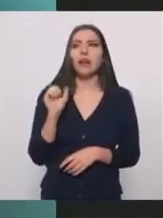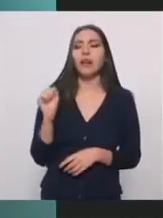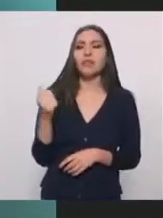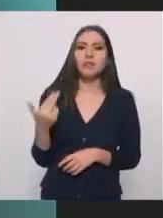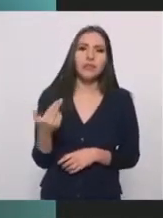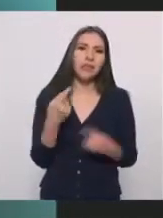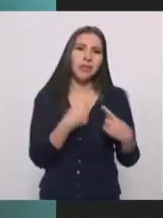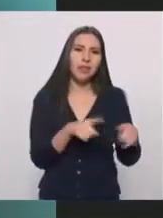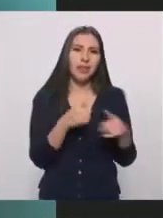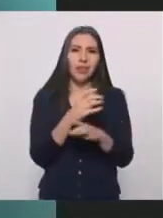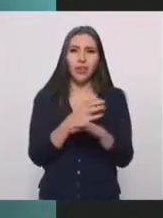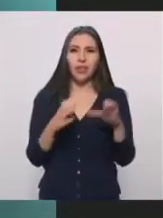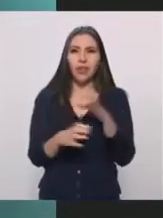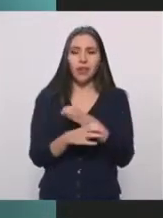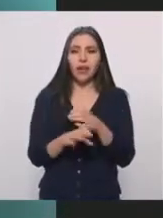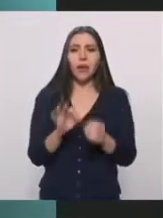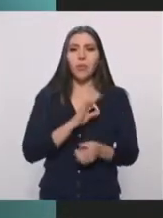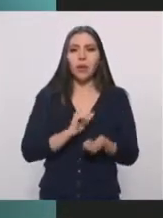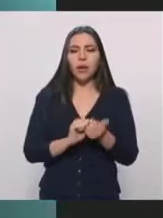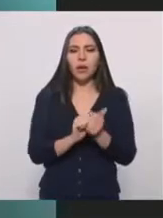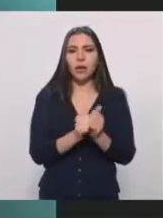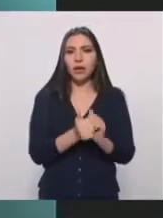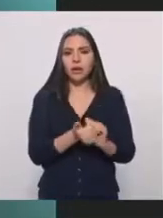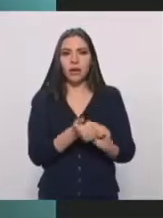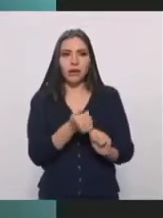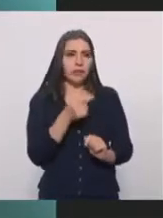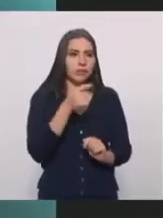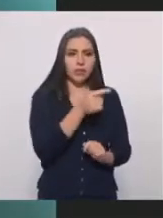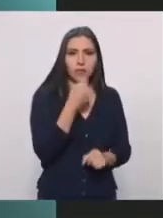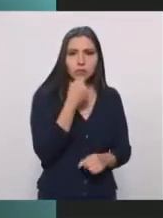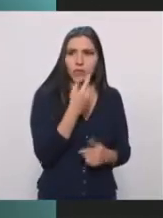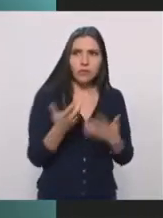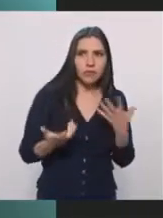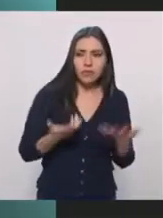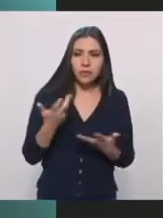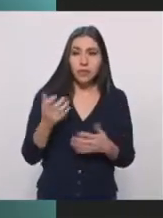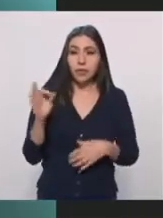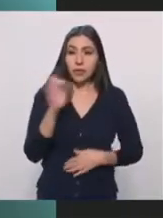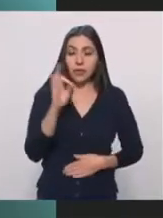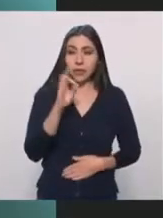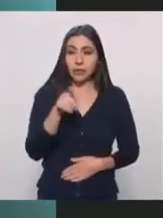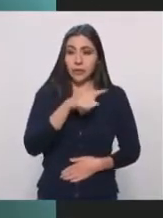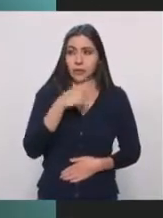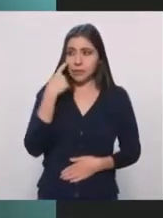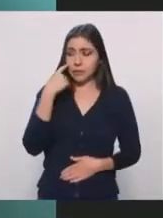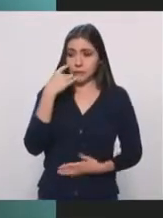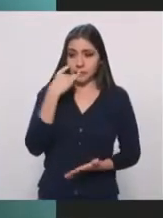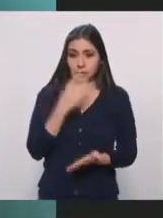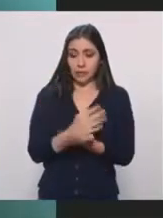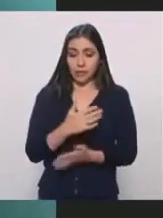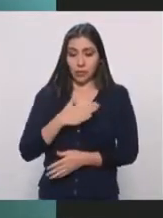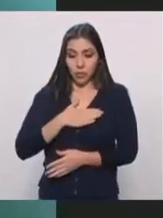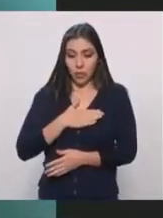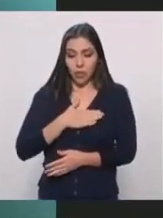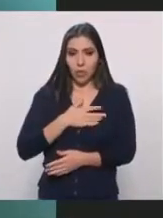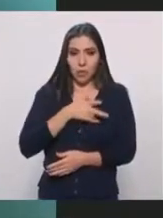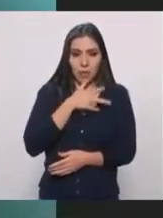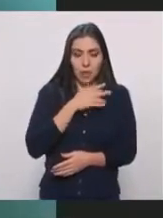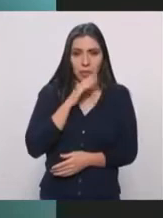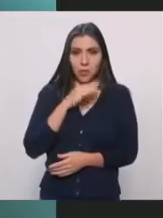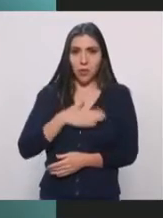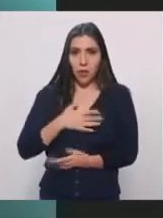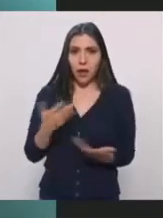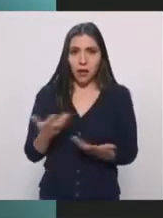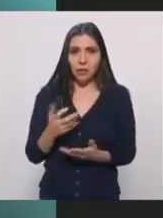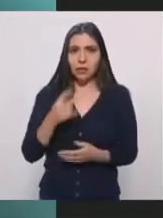etcétera, eso puede ya estar haciendo ruido. Si nosotros logramos detectar eso en nosotros y ver que eso